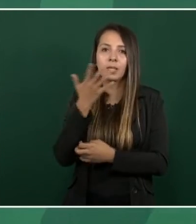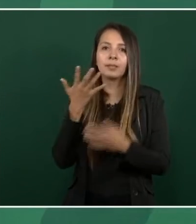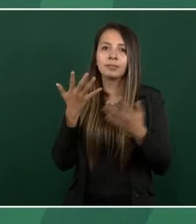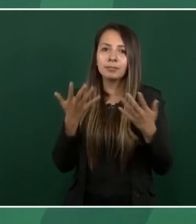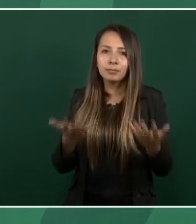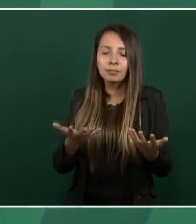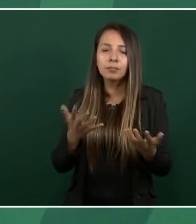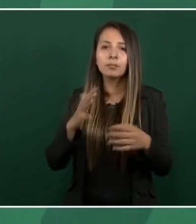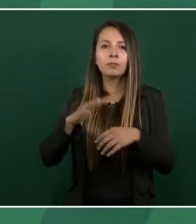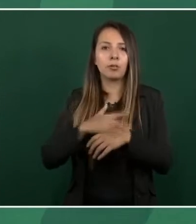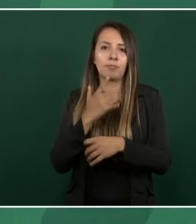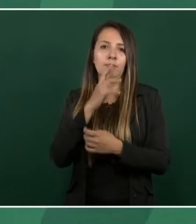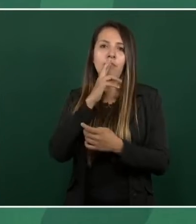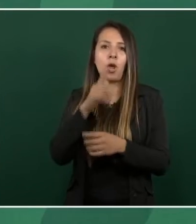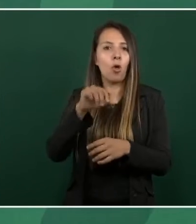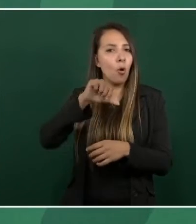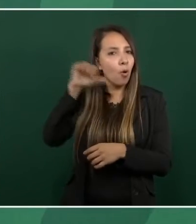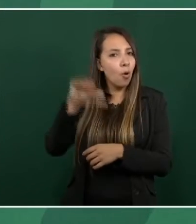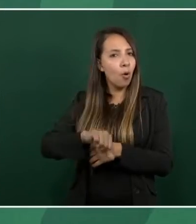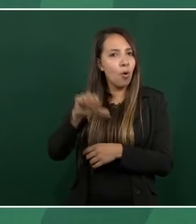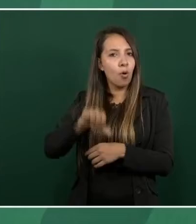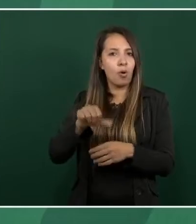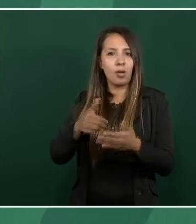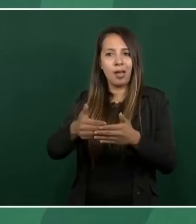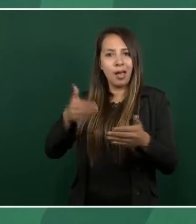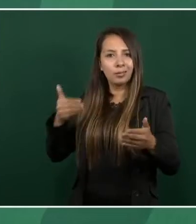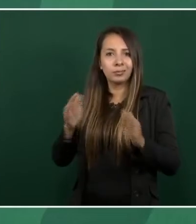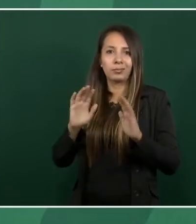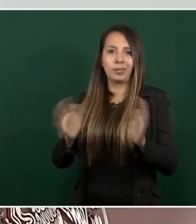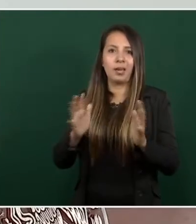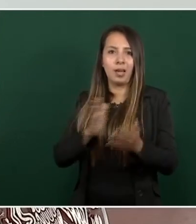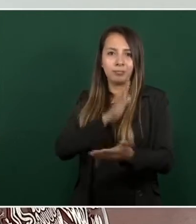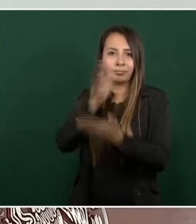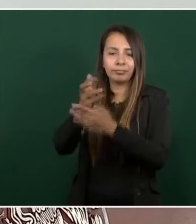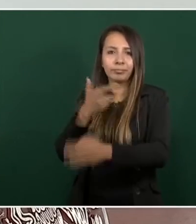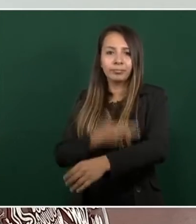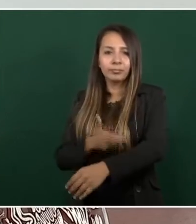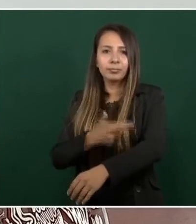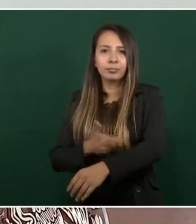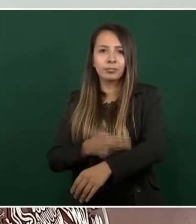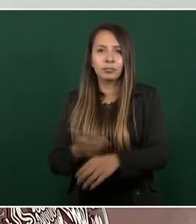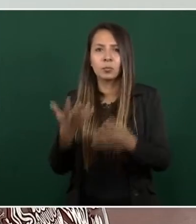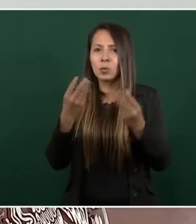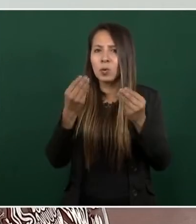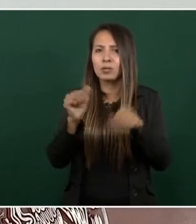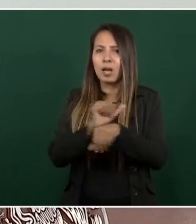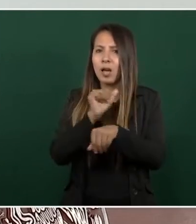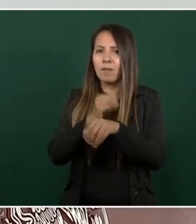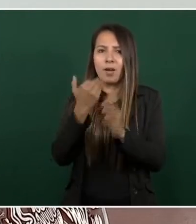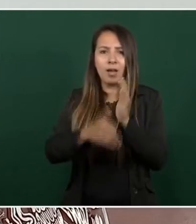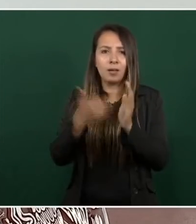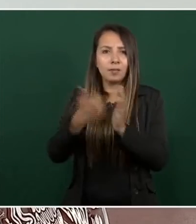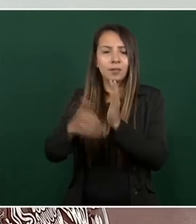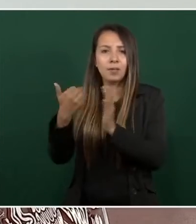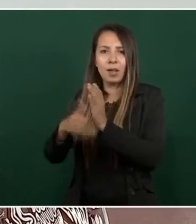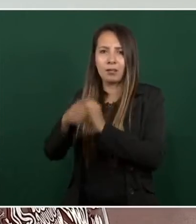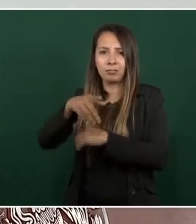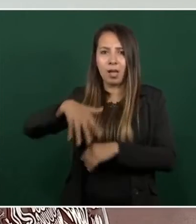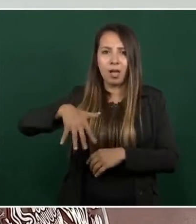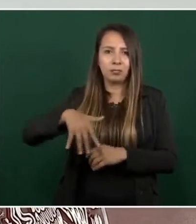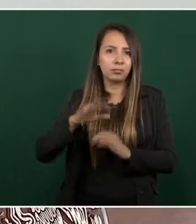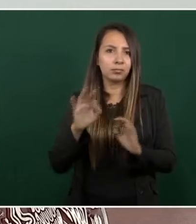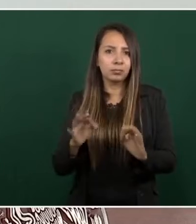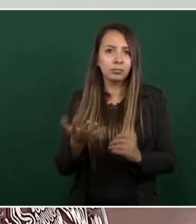¿por qué no desde hoy? Ya empiecen. Faltan muchos, como tú dices, sí, faltan